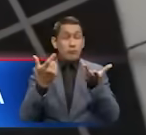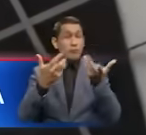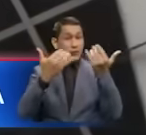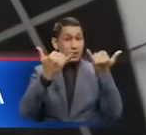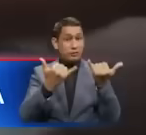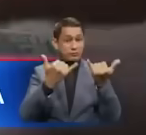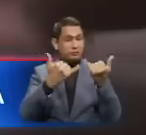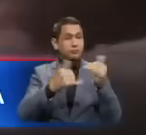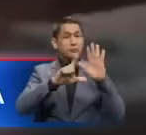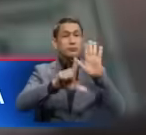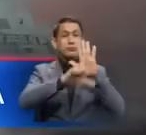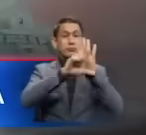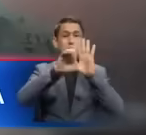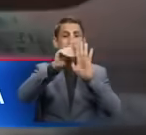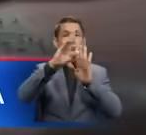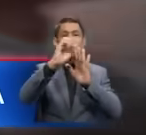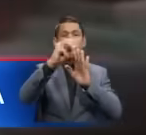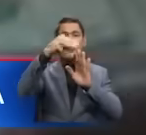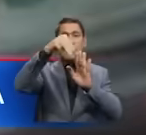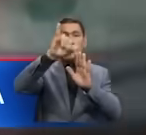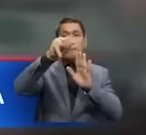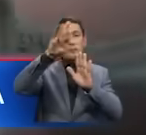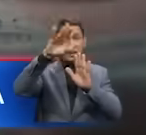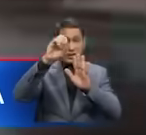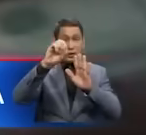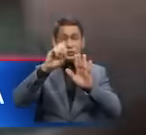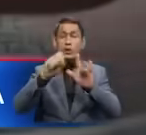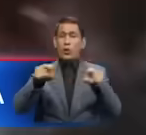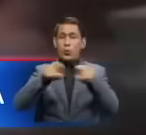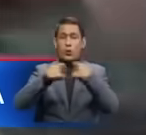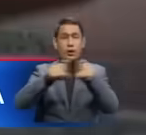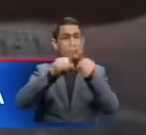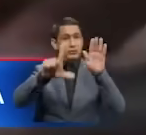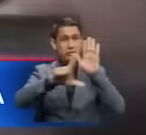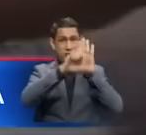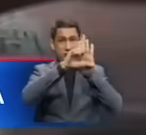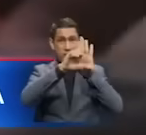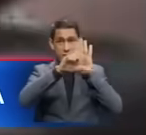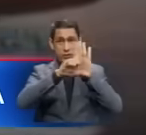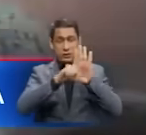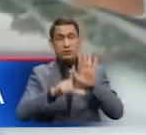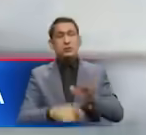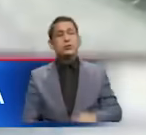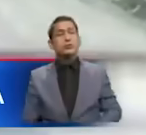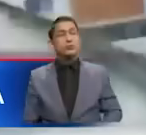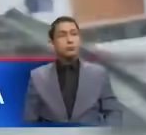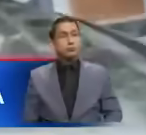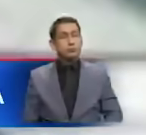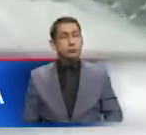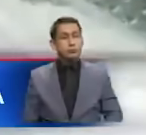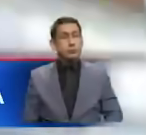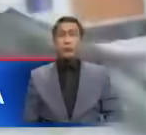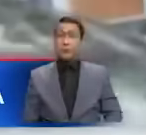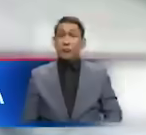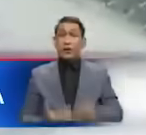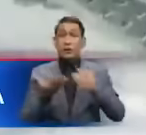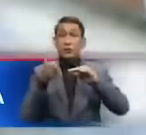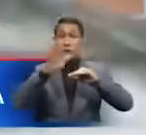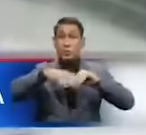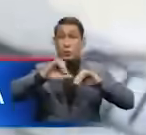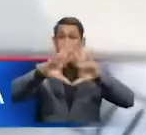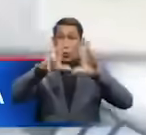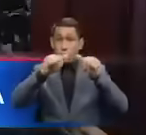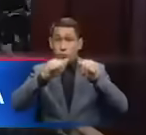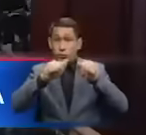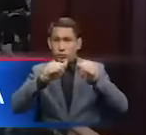extinción de dominio, que permite la recuperación de bienes que no puedan ser justificados o que tengan relación con corrupción o crimen organizado. ¿Qué cifras de lavado de activos manejan en la